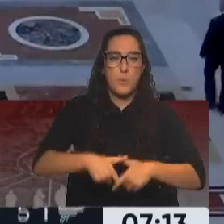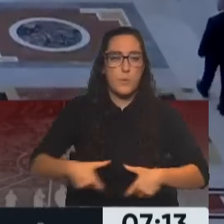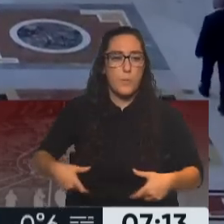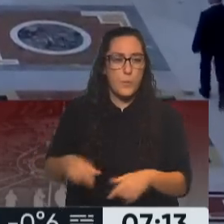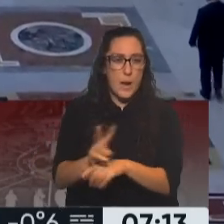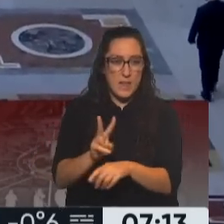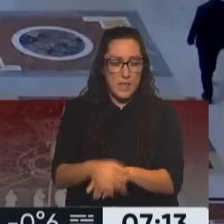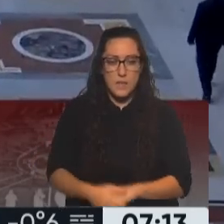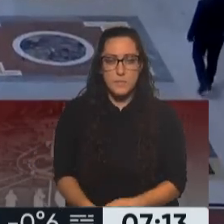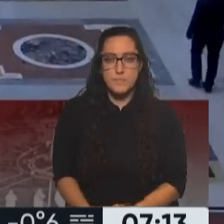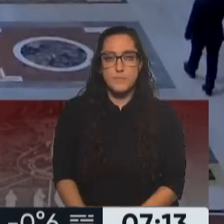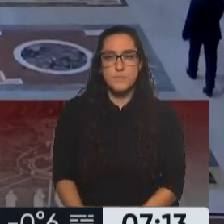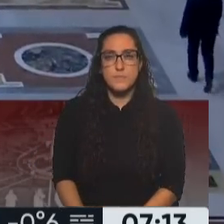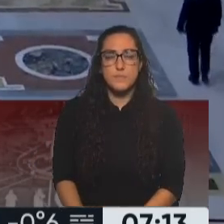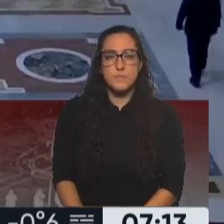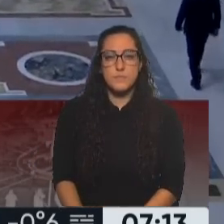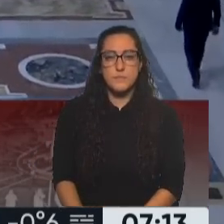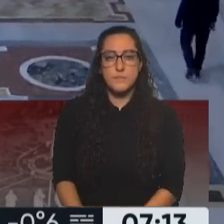de los cardenales, ¿no?